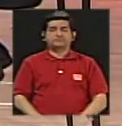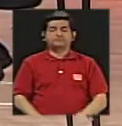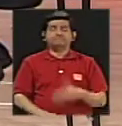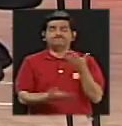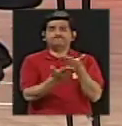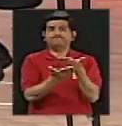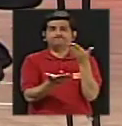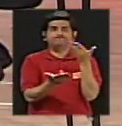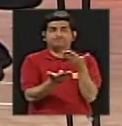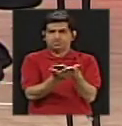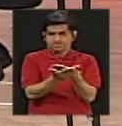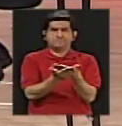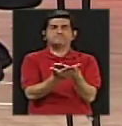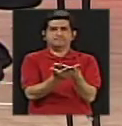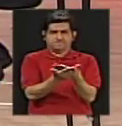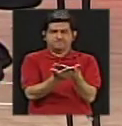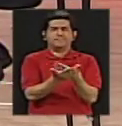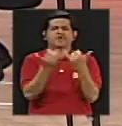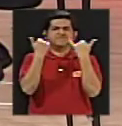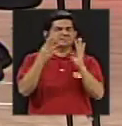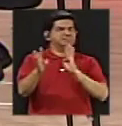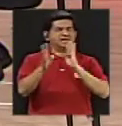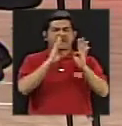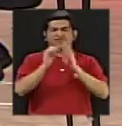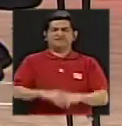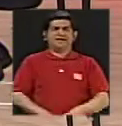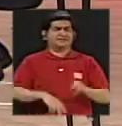confirma lo que se venía hablando de la